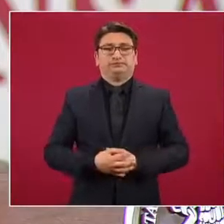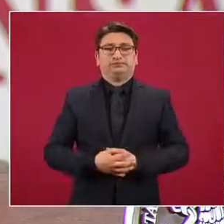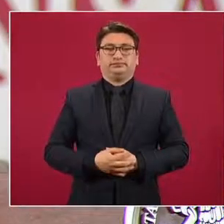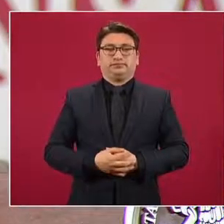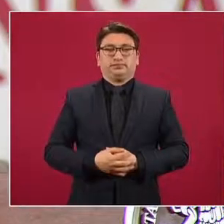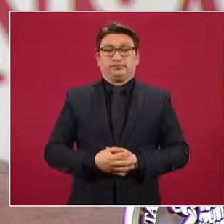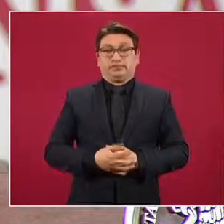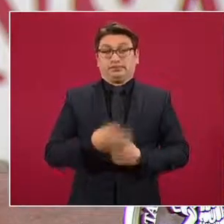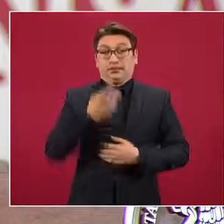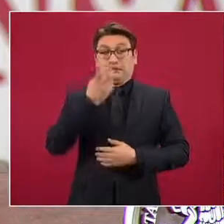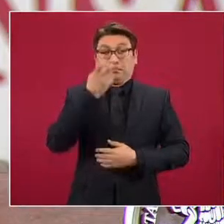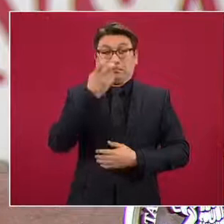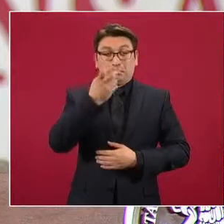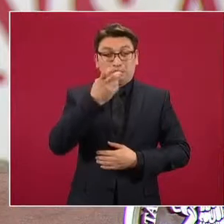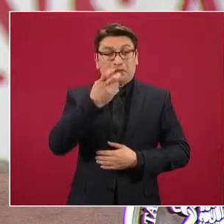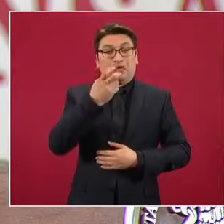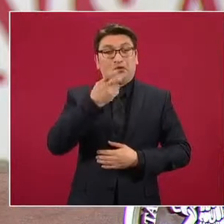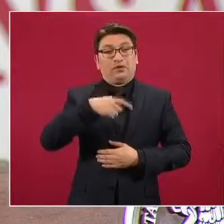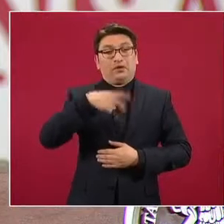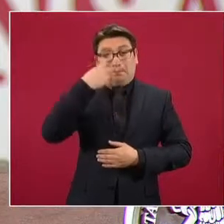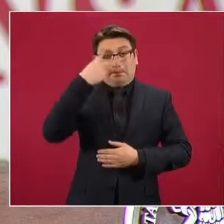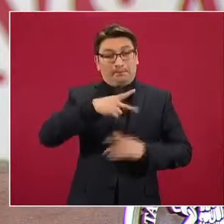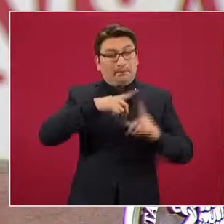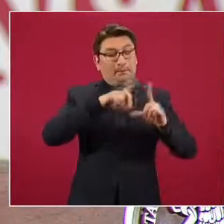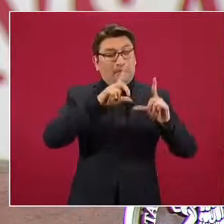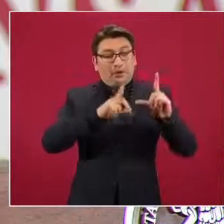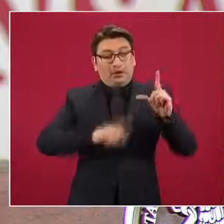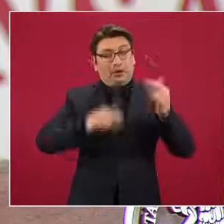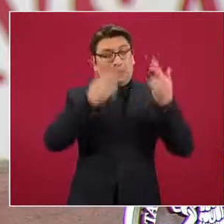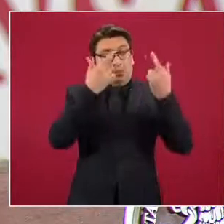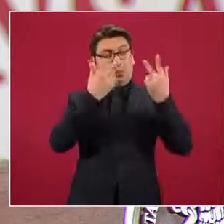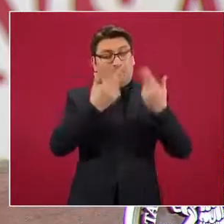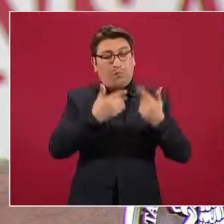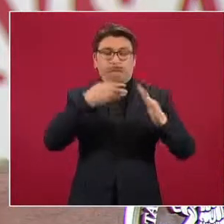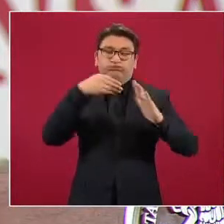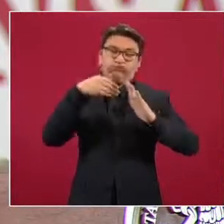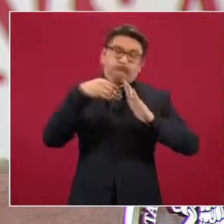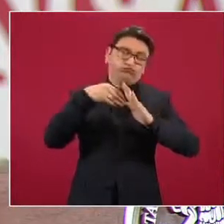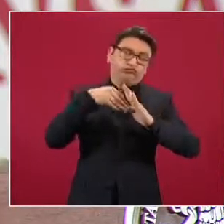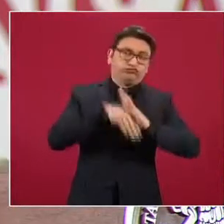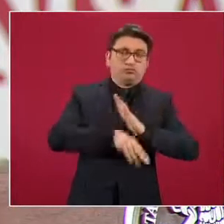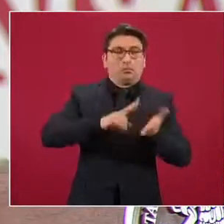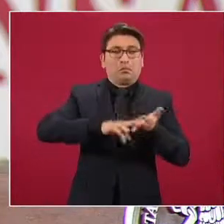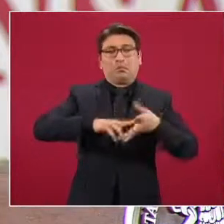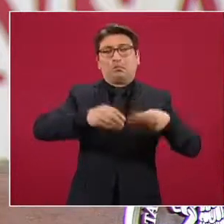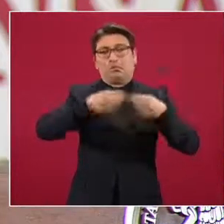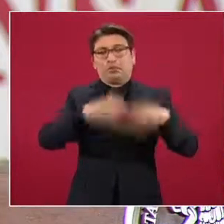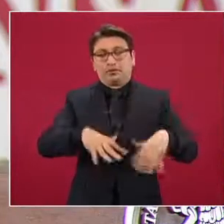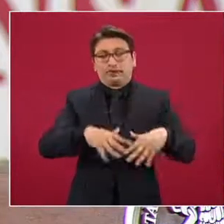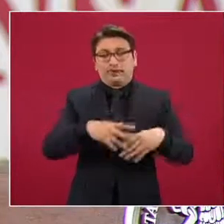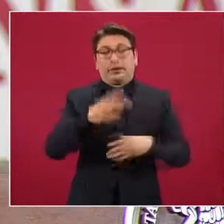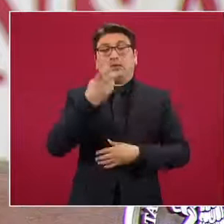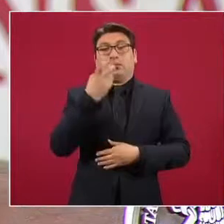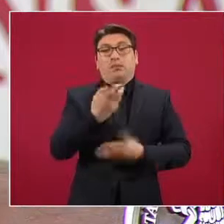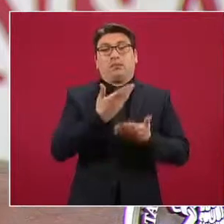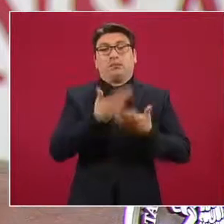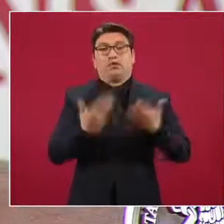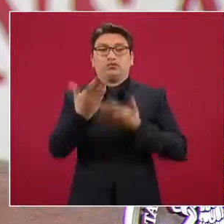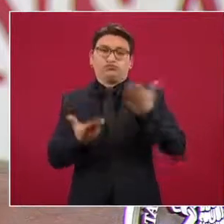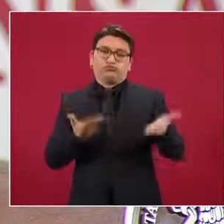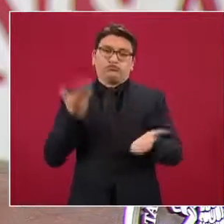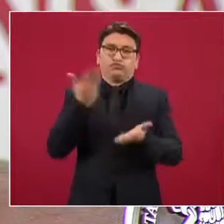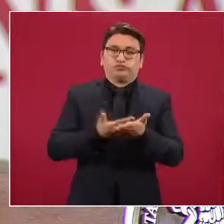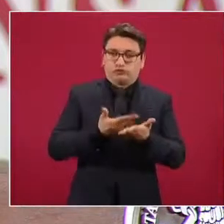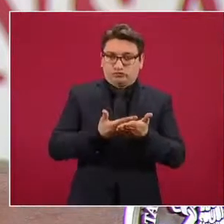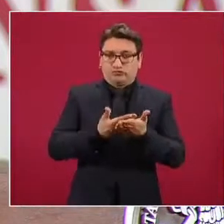Ante la descomposición y la decadencia de México a que fue conducido, a partir de ello proponemos reafirmar, difundir